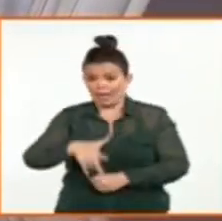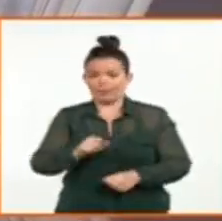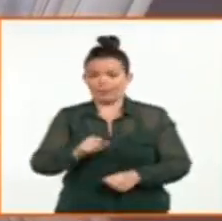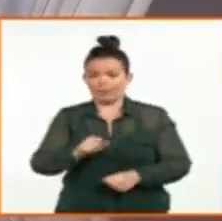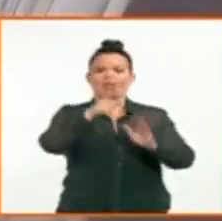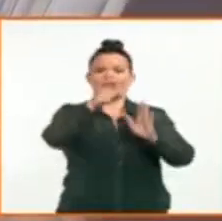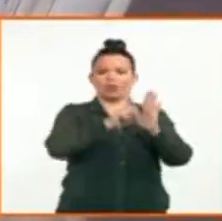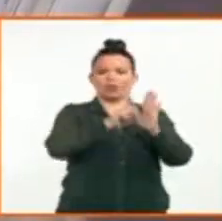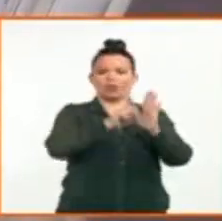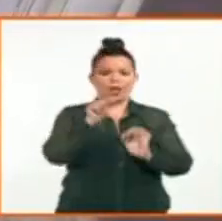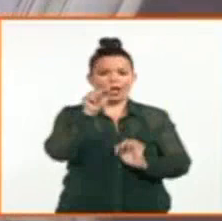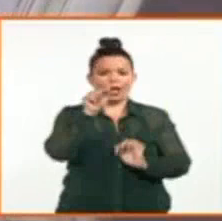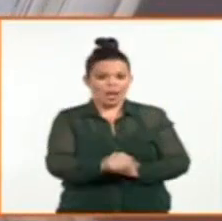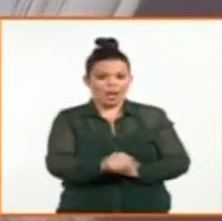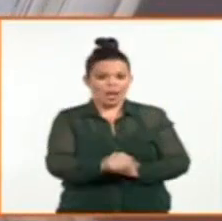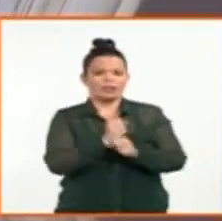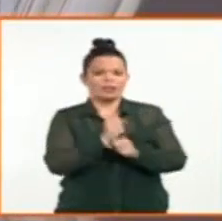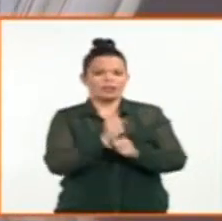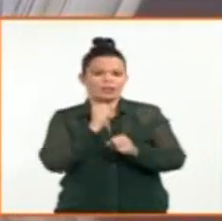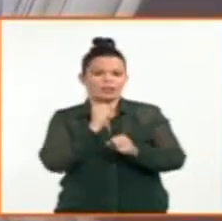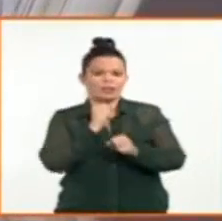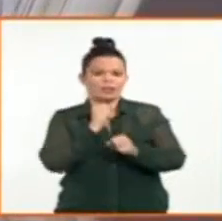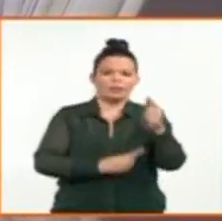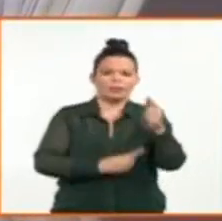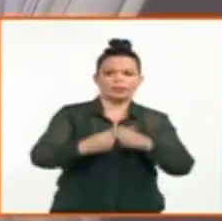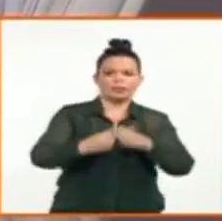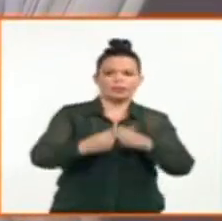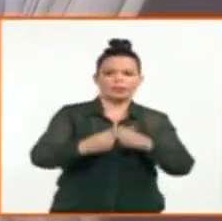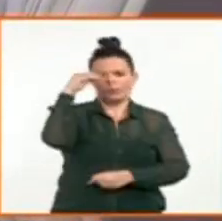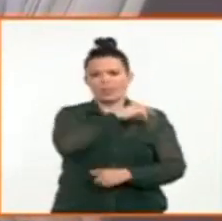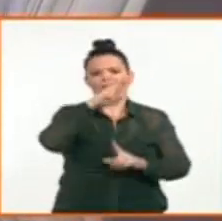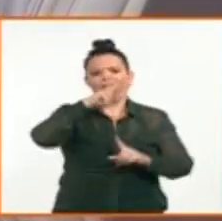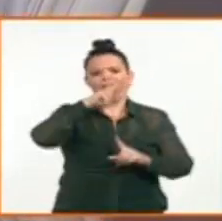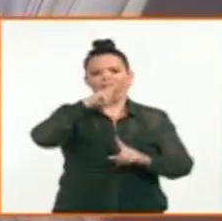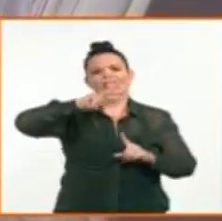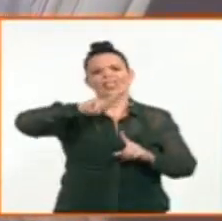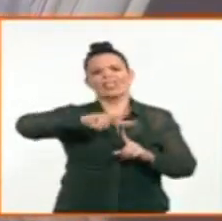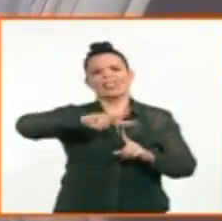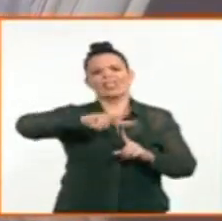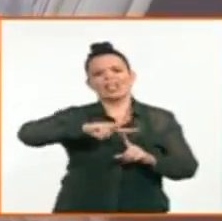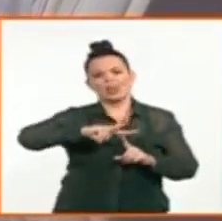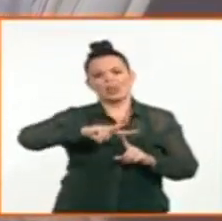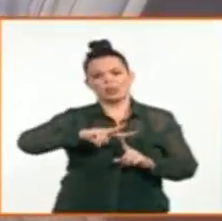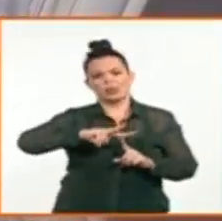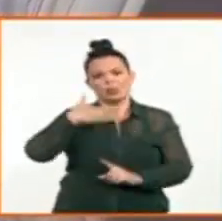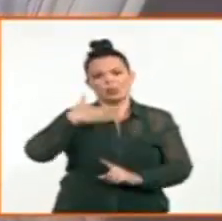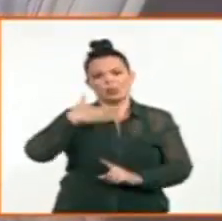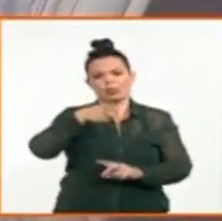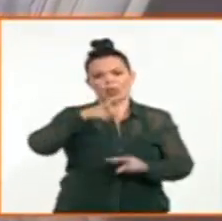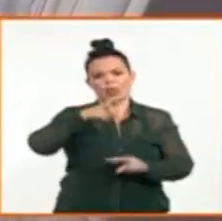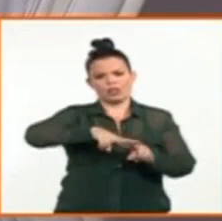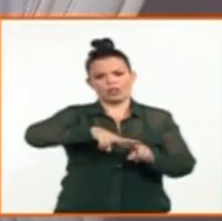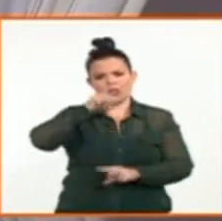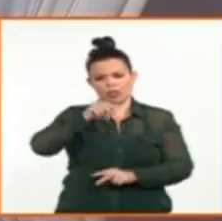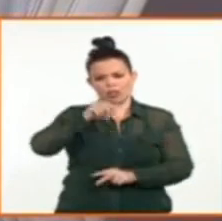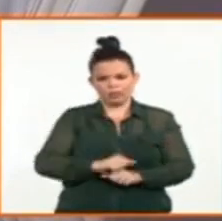programa de la televisión digital, un trabajo coordinado con el Ministerio de Comunicaciones y con ETELSA. Se lograron